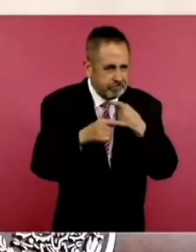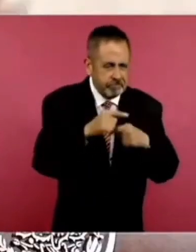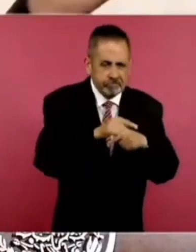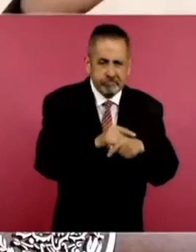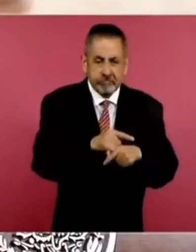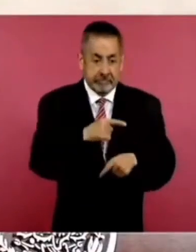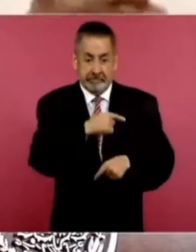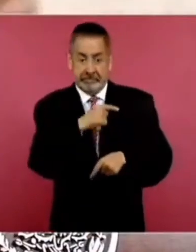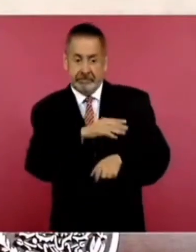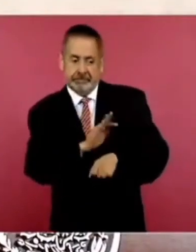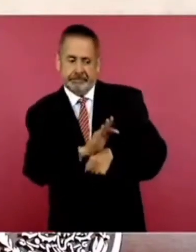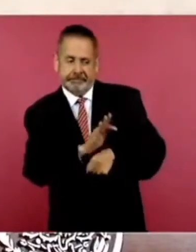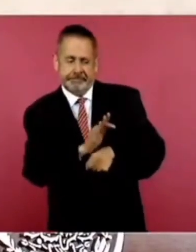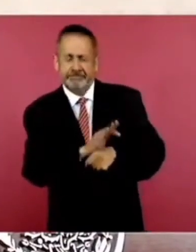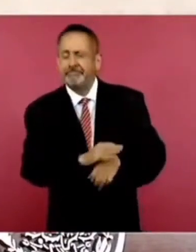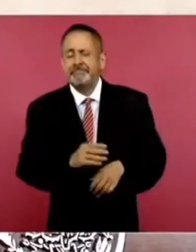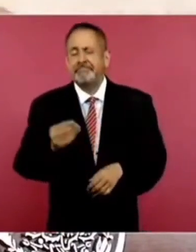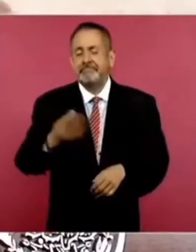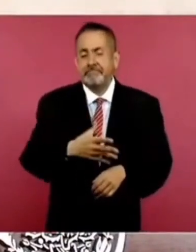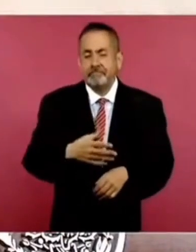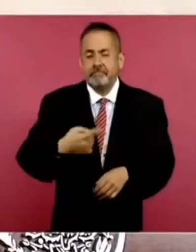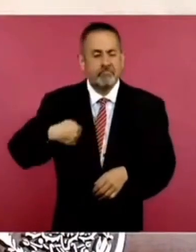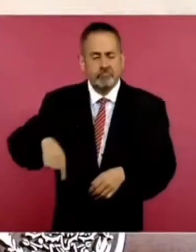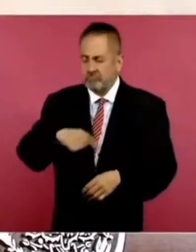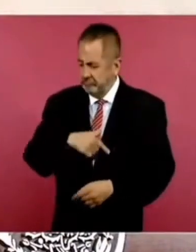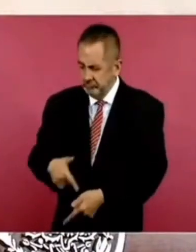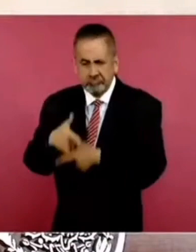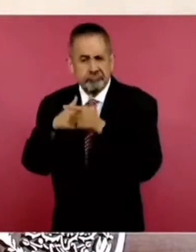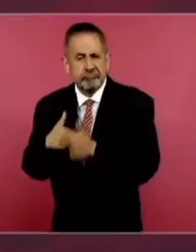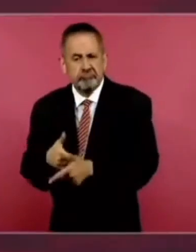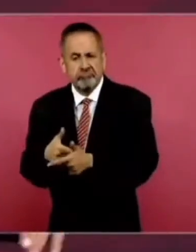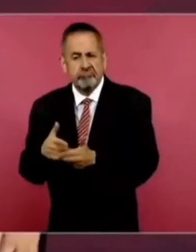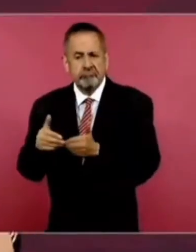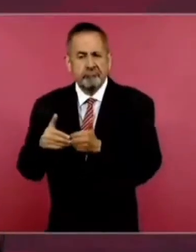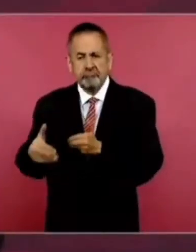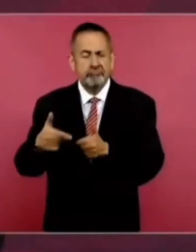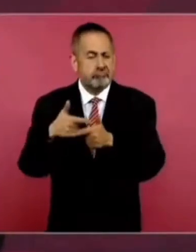aunque los amparen, nosotros no vamos a dejar